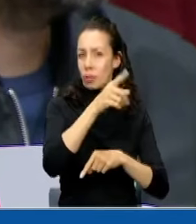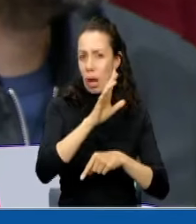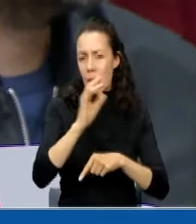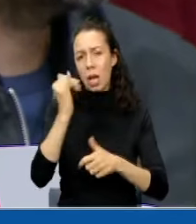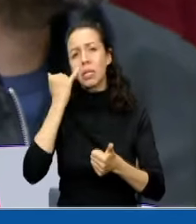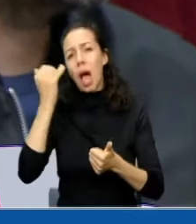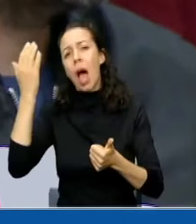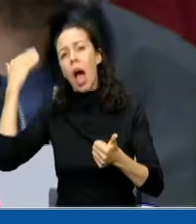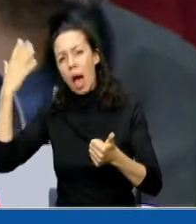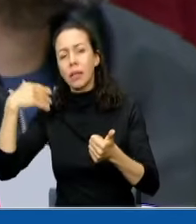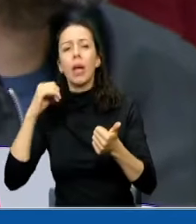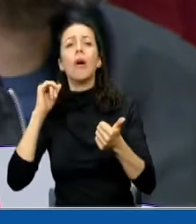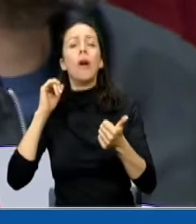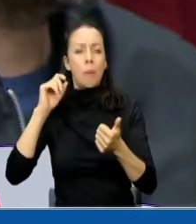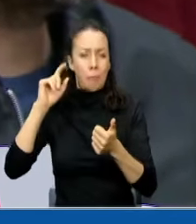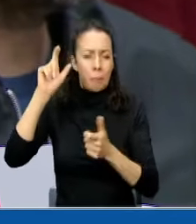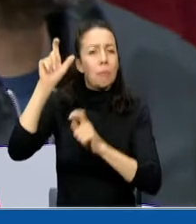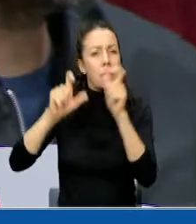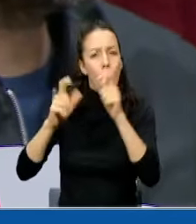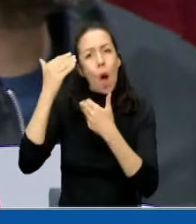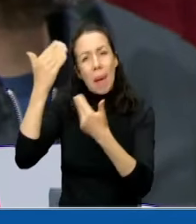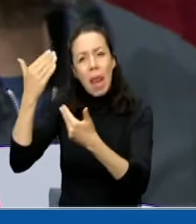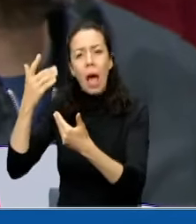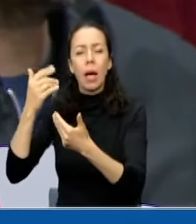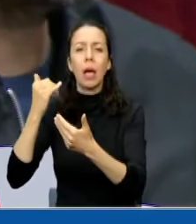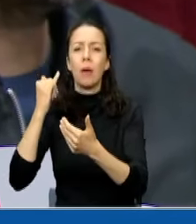en los homenajes, merece